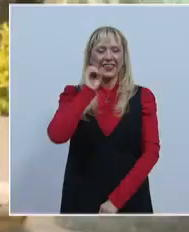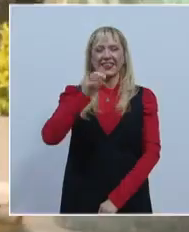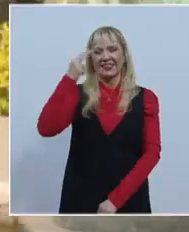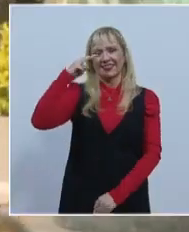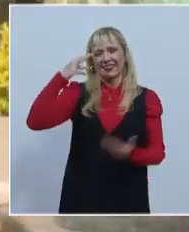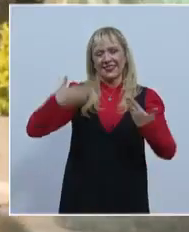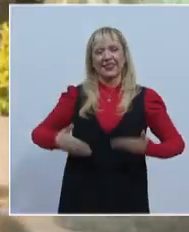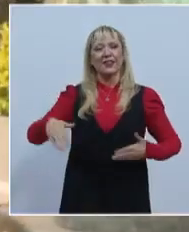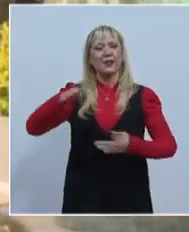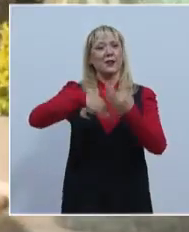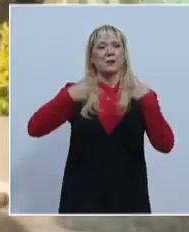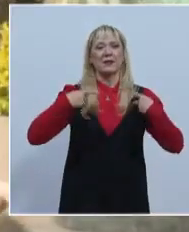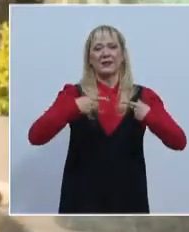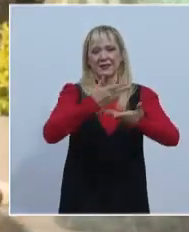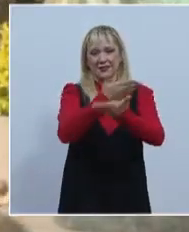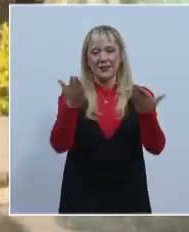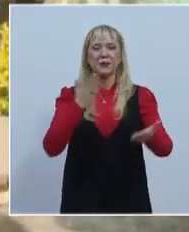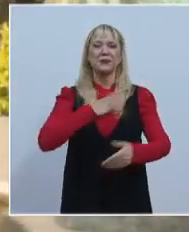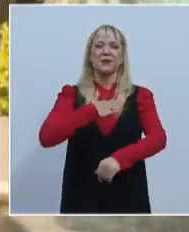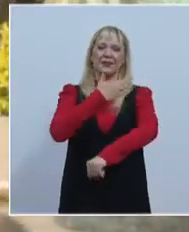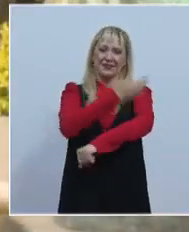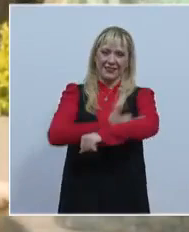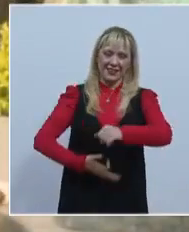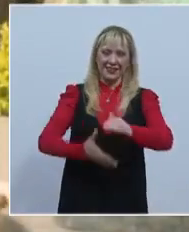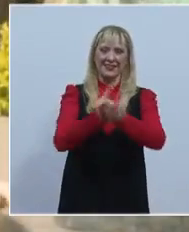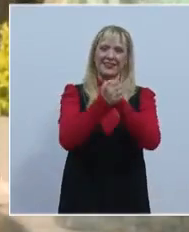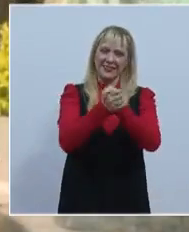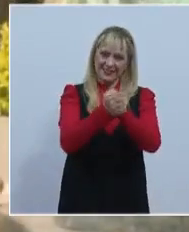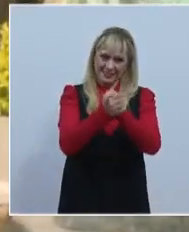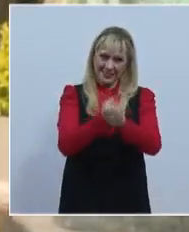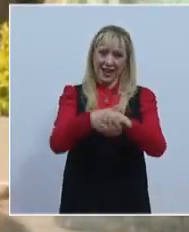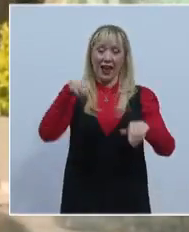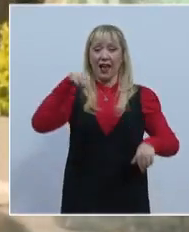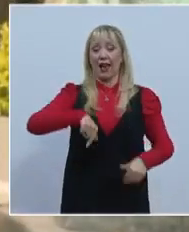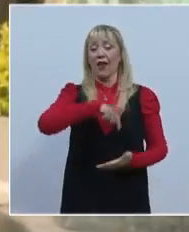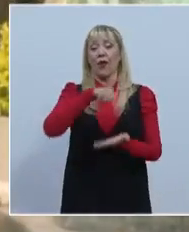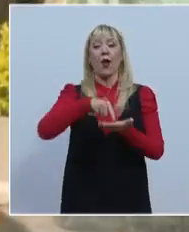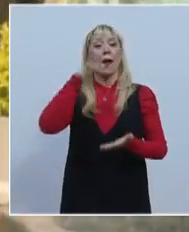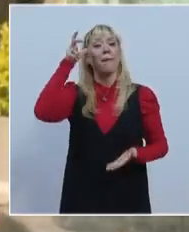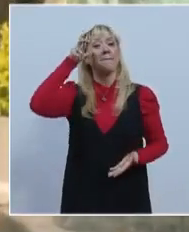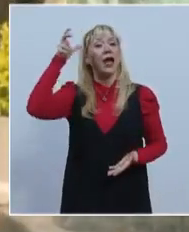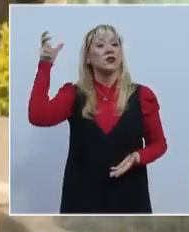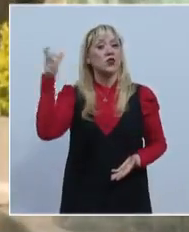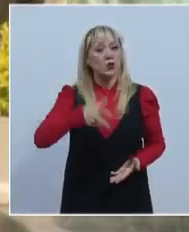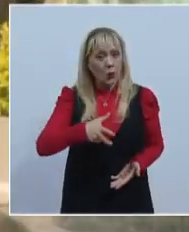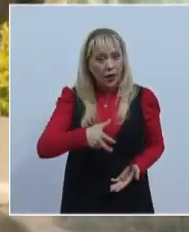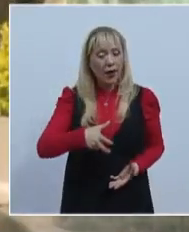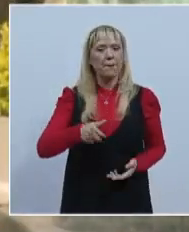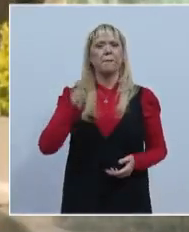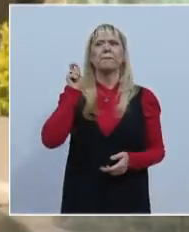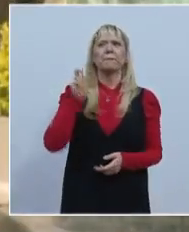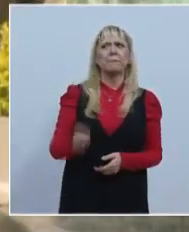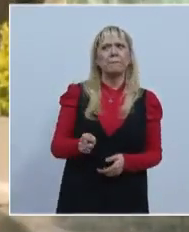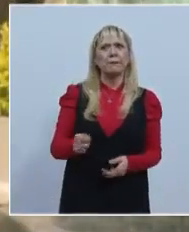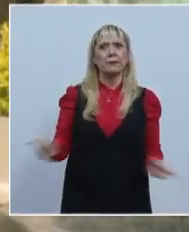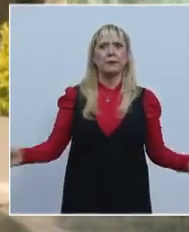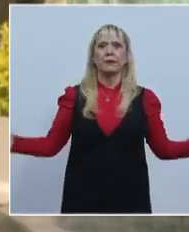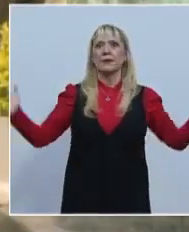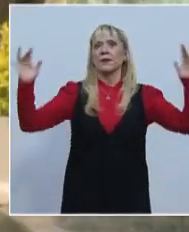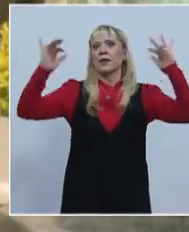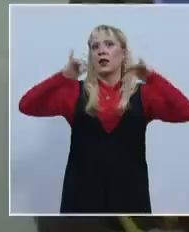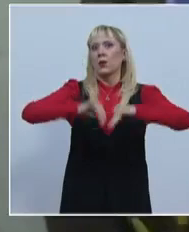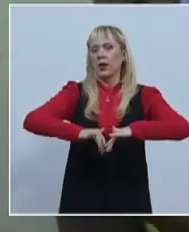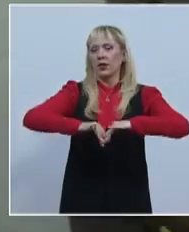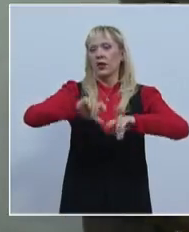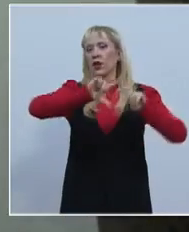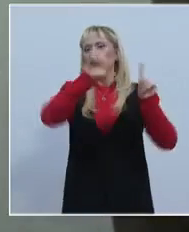Corte Informativo? Muy buenas tardes. Les saludamos con mucho gusto desde Pachuca, Hidalgo, en donde se lleva a cabo el Encuentro Nacional de